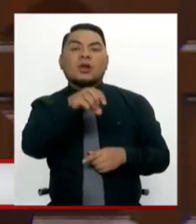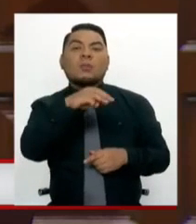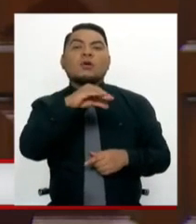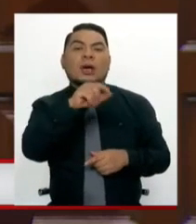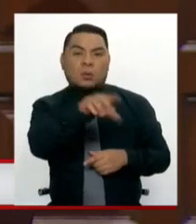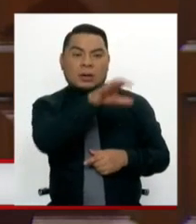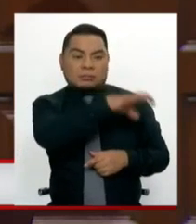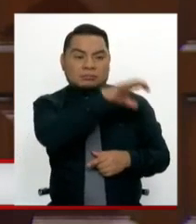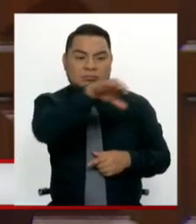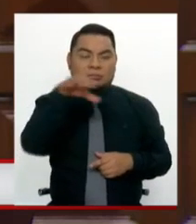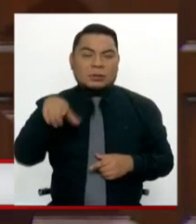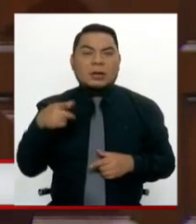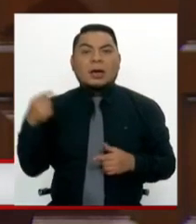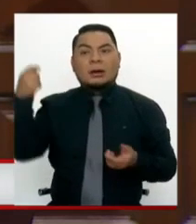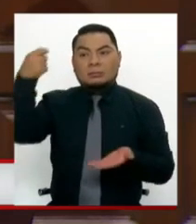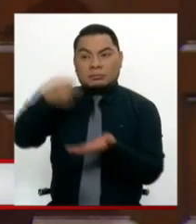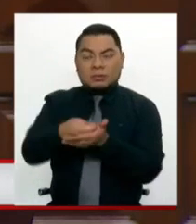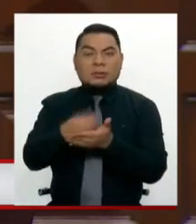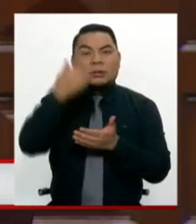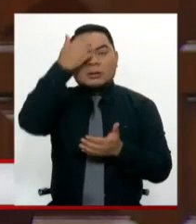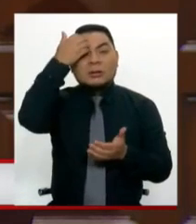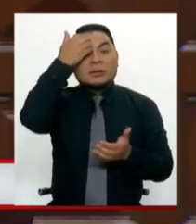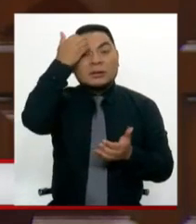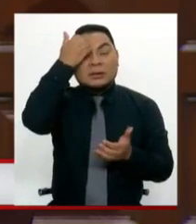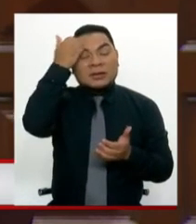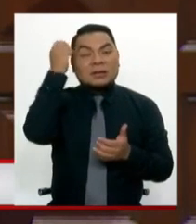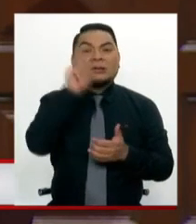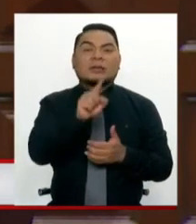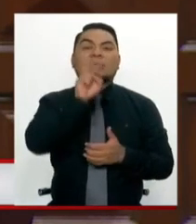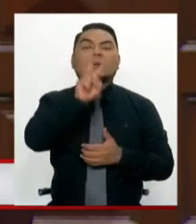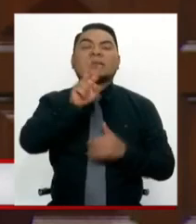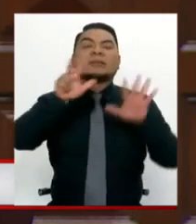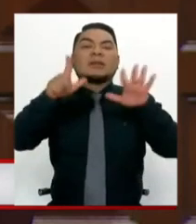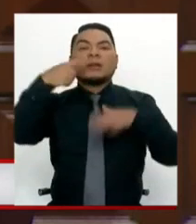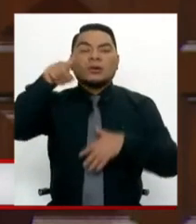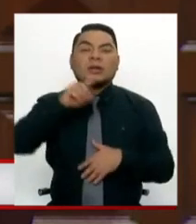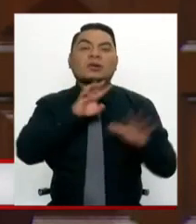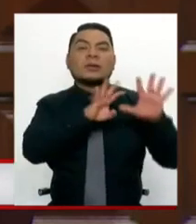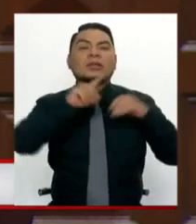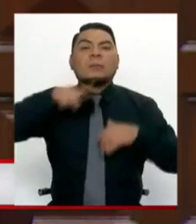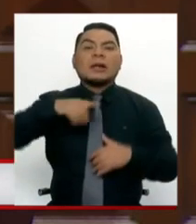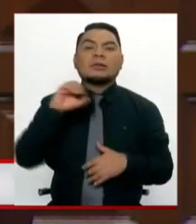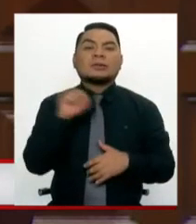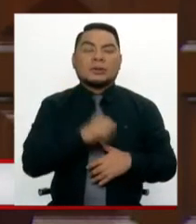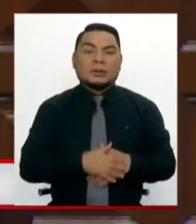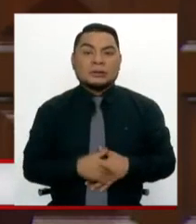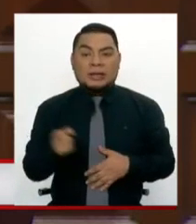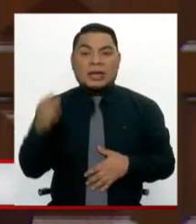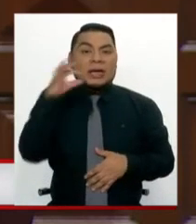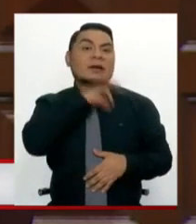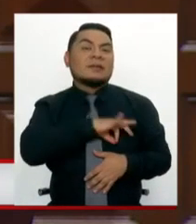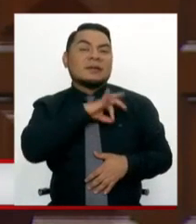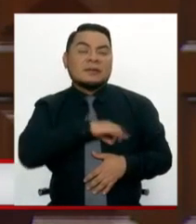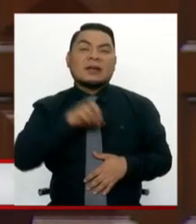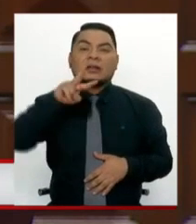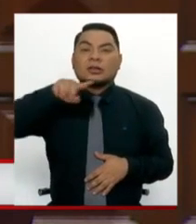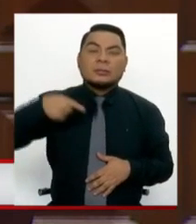Moquegua, con una inversión acumulada de 127 millones 900 mil soles, beneficiando